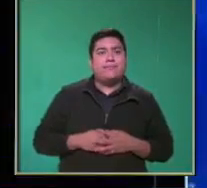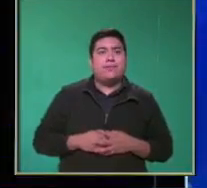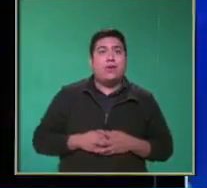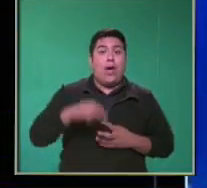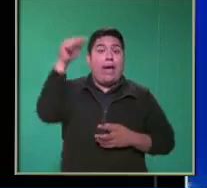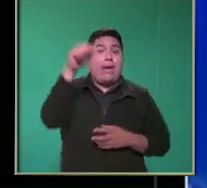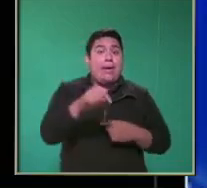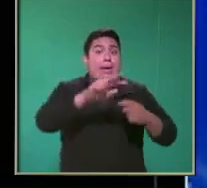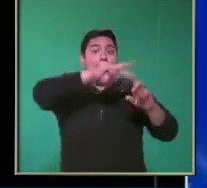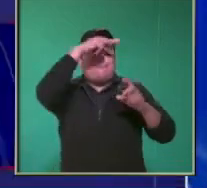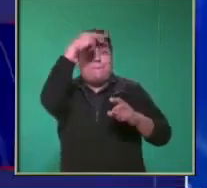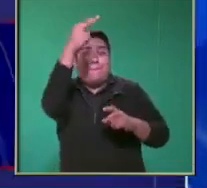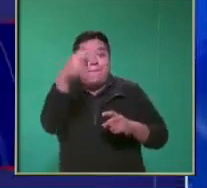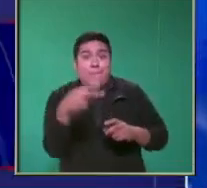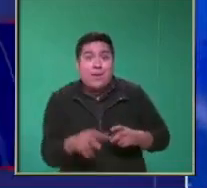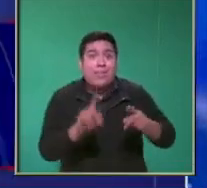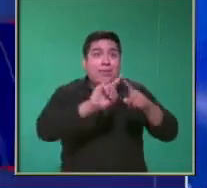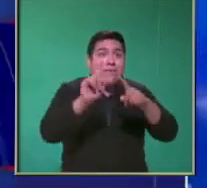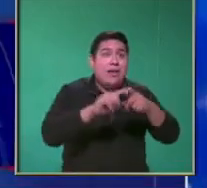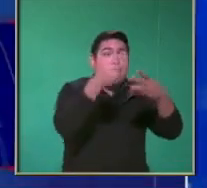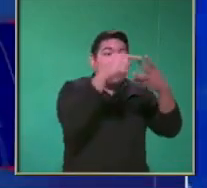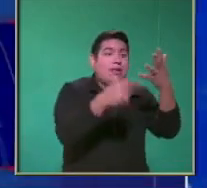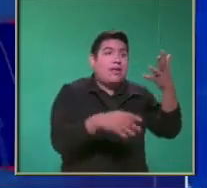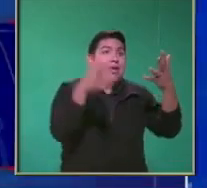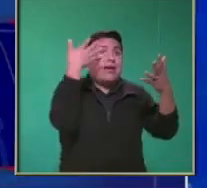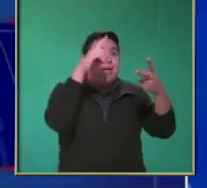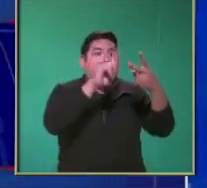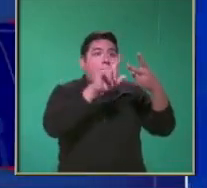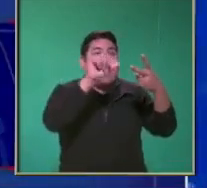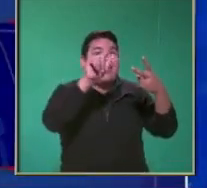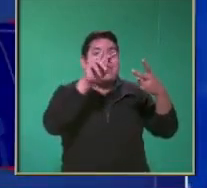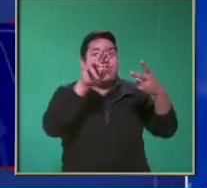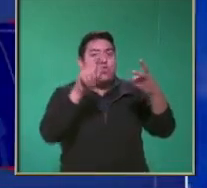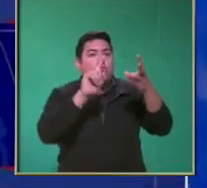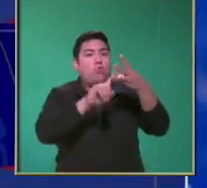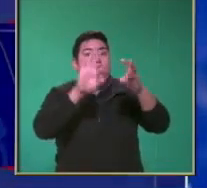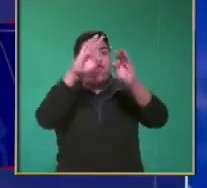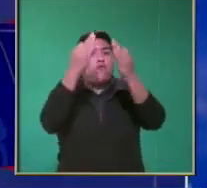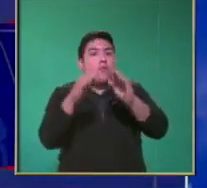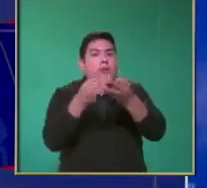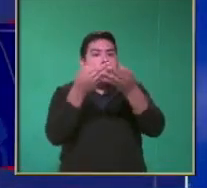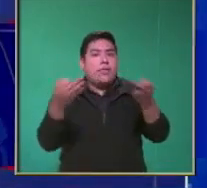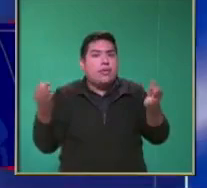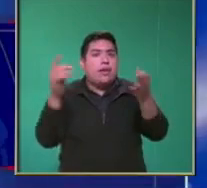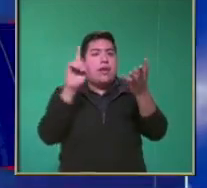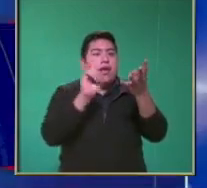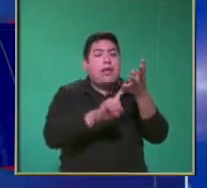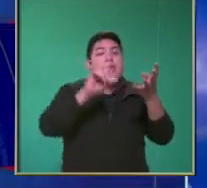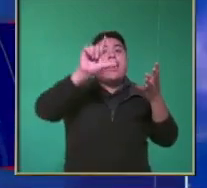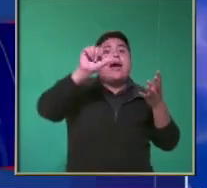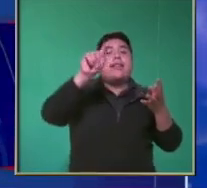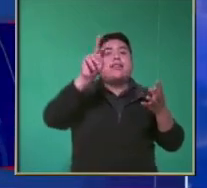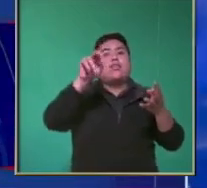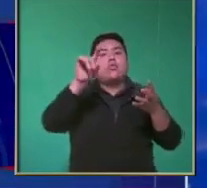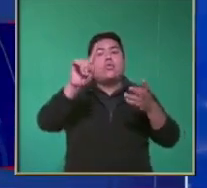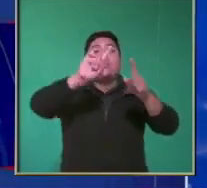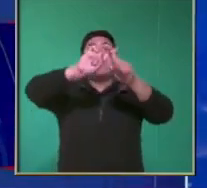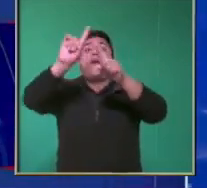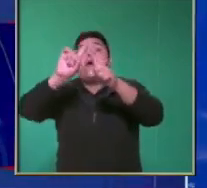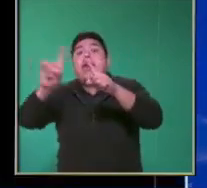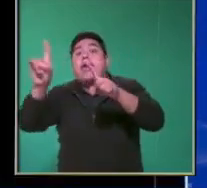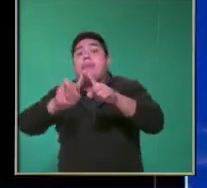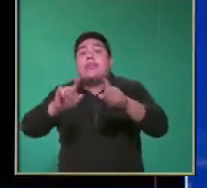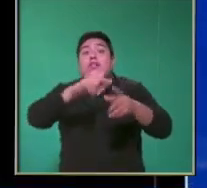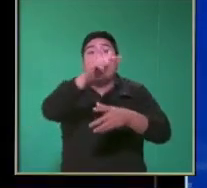En México, algunos factores como el clima, la latitud, el relieve y la altitud favorecen la presencia de varias regiones